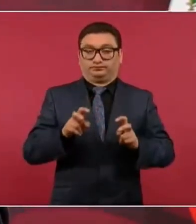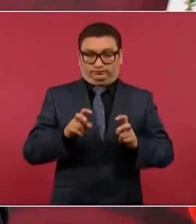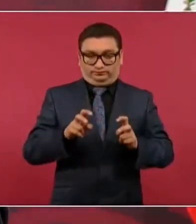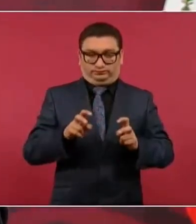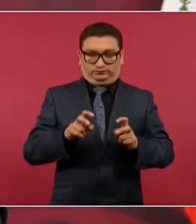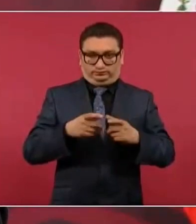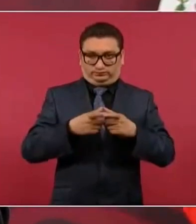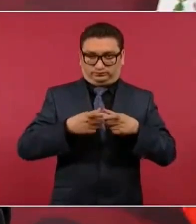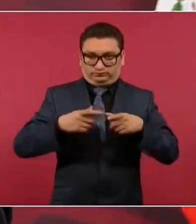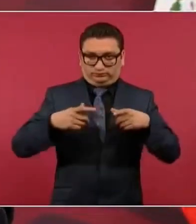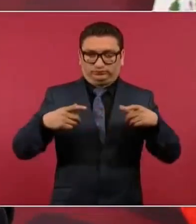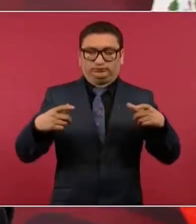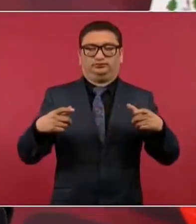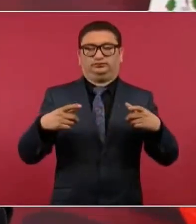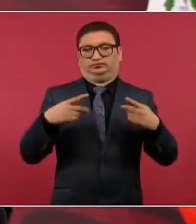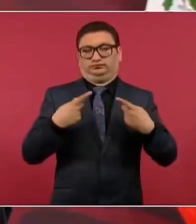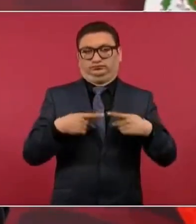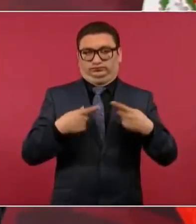o no ha crecido